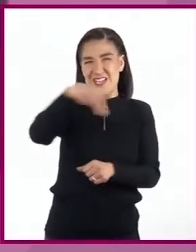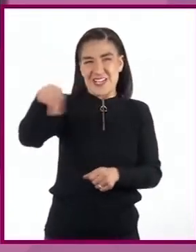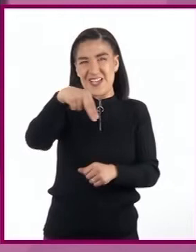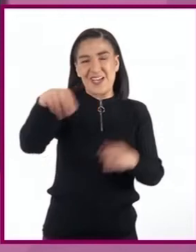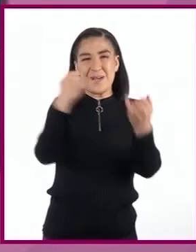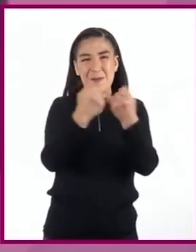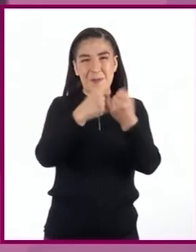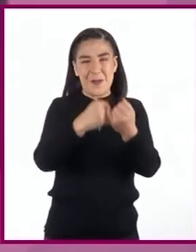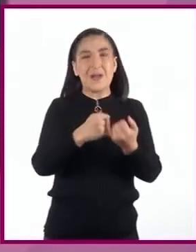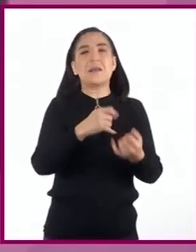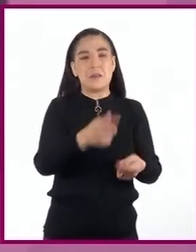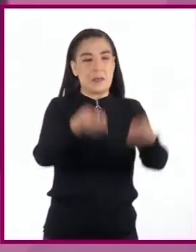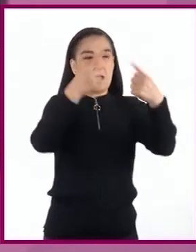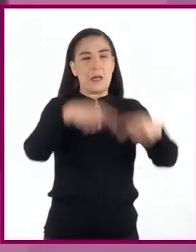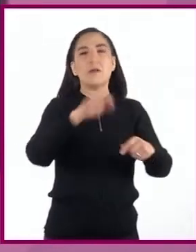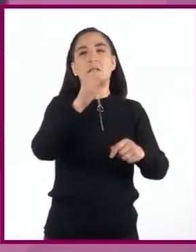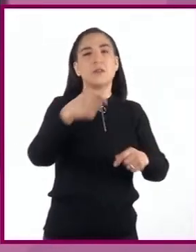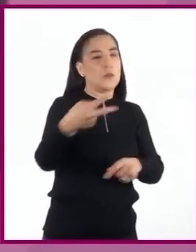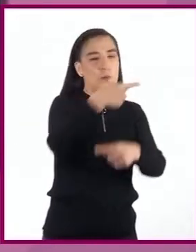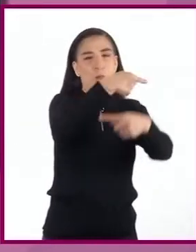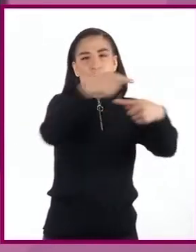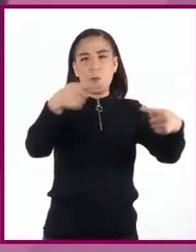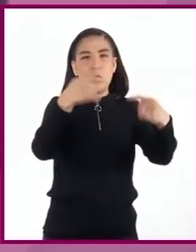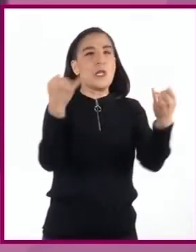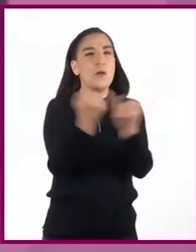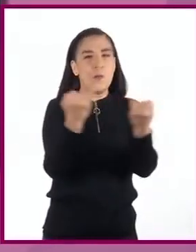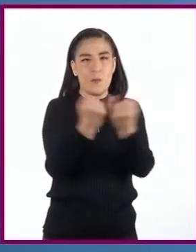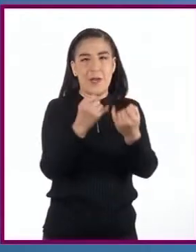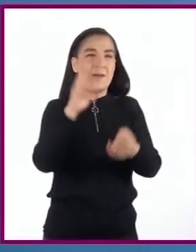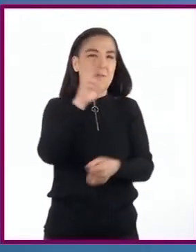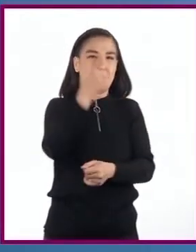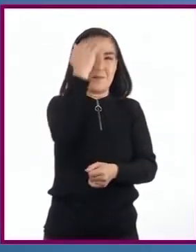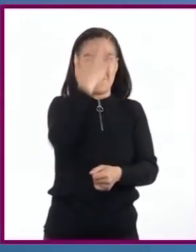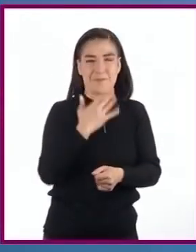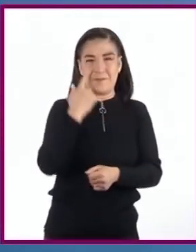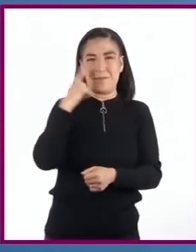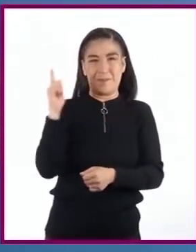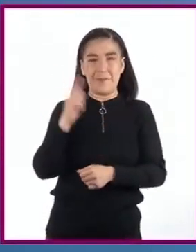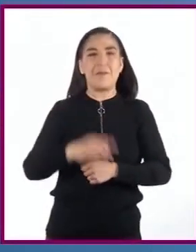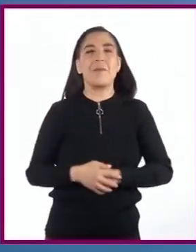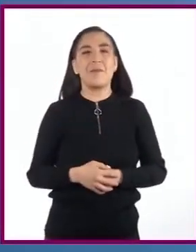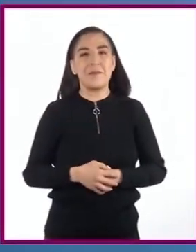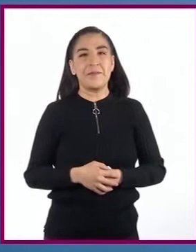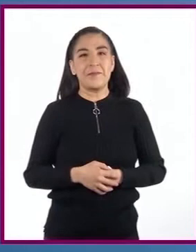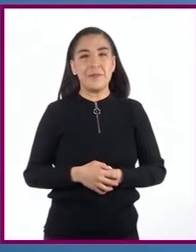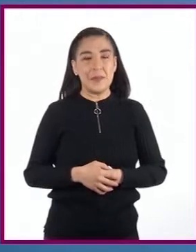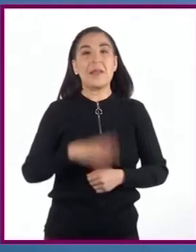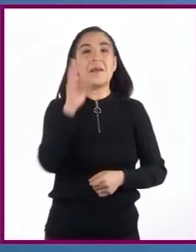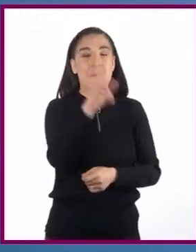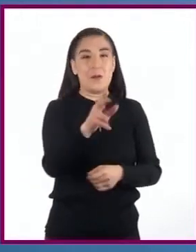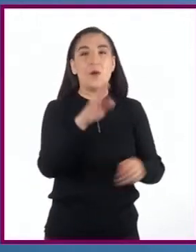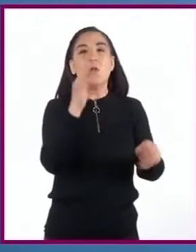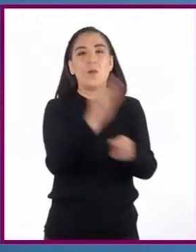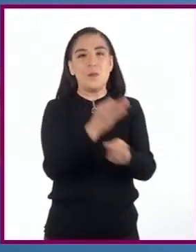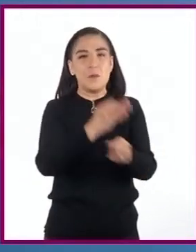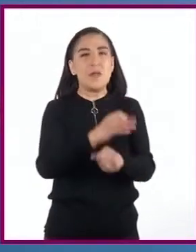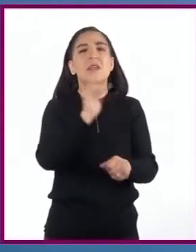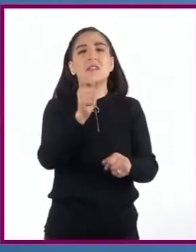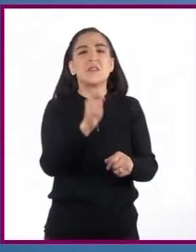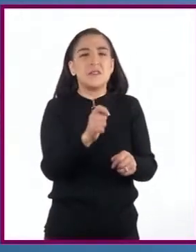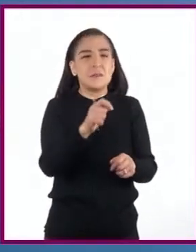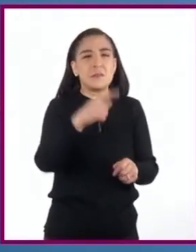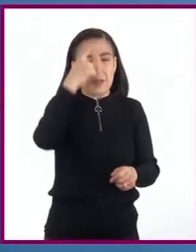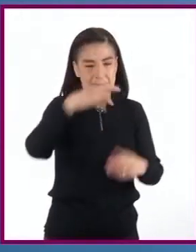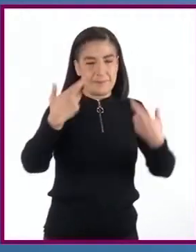debajo un símbolo de igualdad, tal como se muestra en la imagen. Dicho símbolo es el que vamos a utilizar